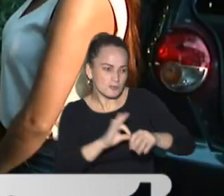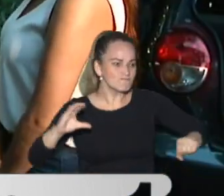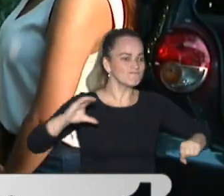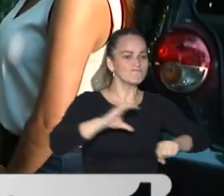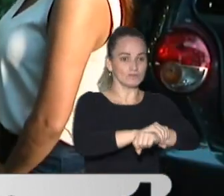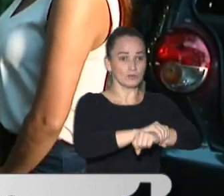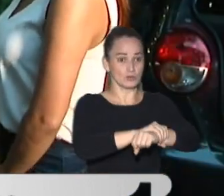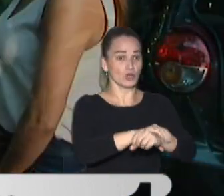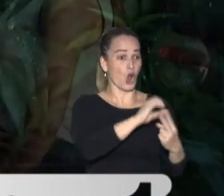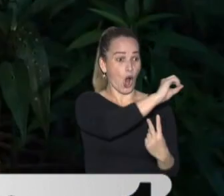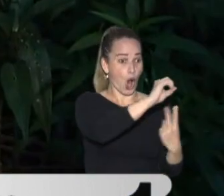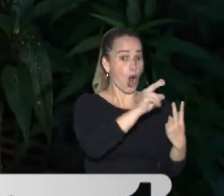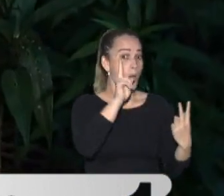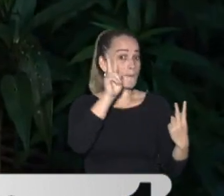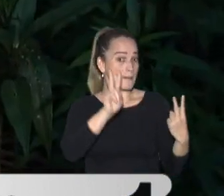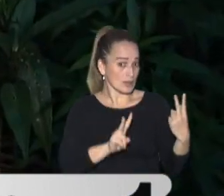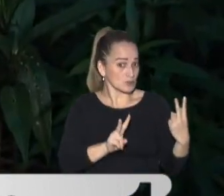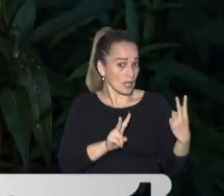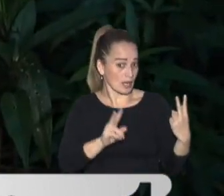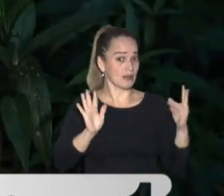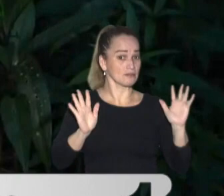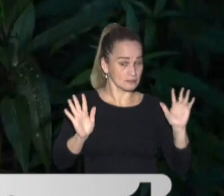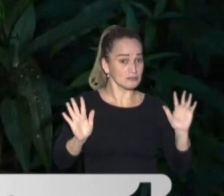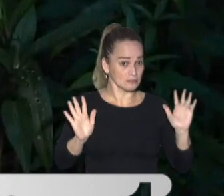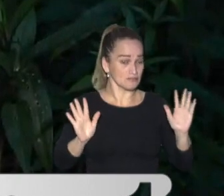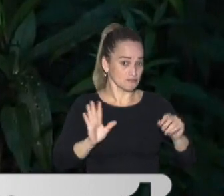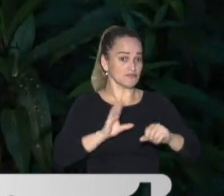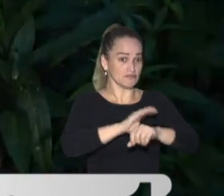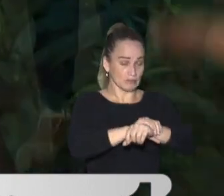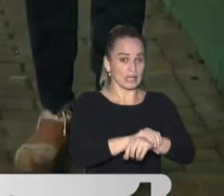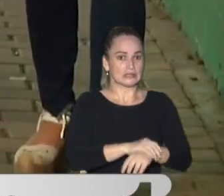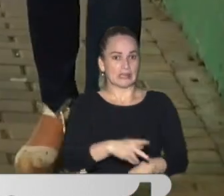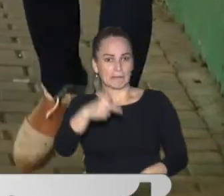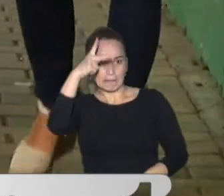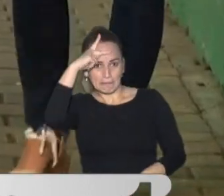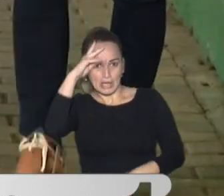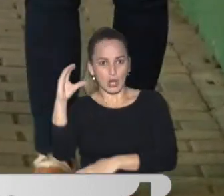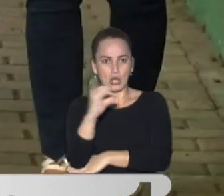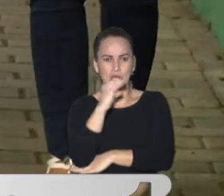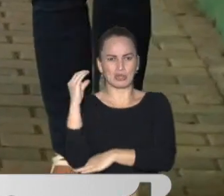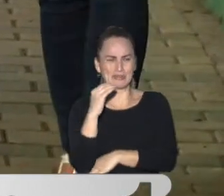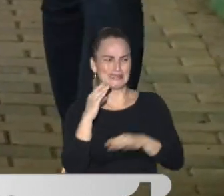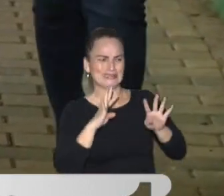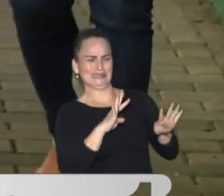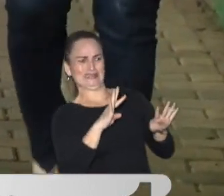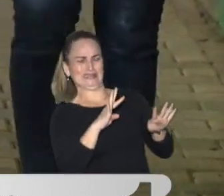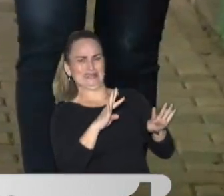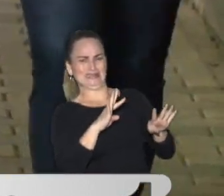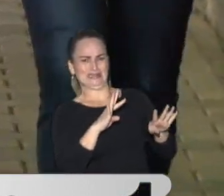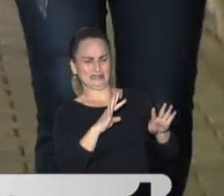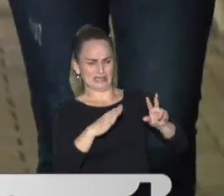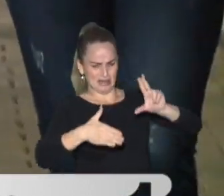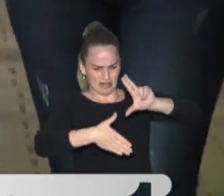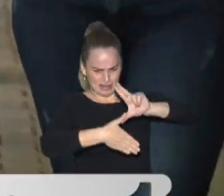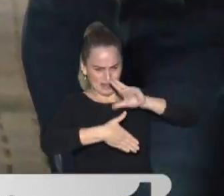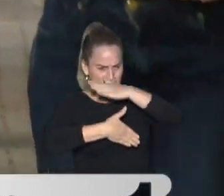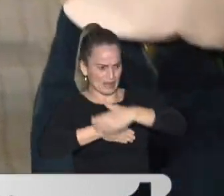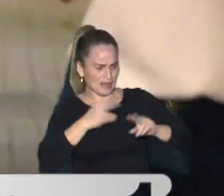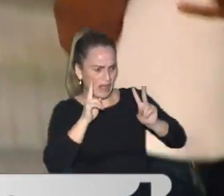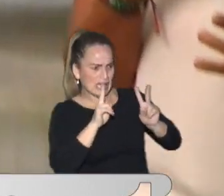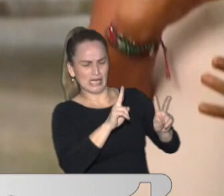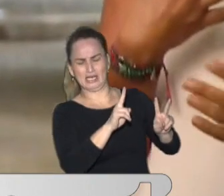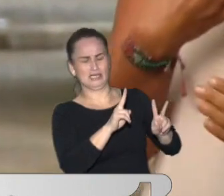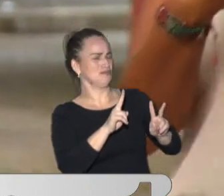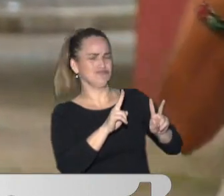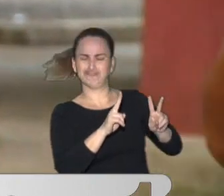dos venezolanos, ¿no? El crimen de Silvano conmocionó no solo a Perú y a Colombia, sino a todo el continente latinoamericano, que hoy rechaza